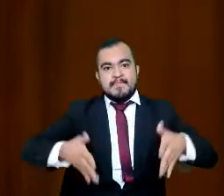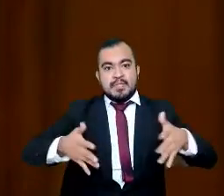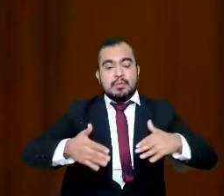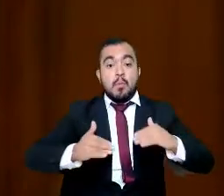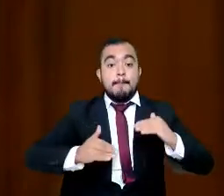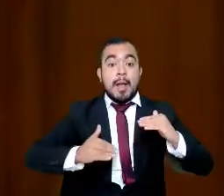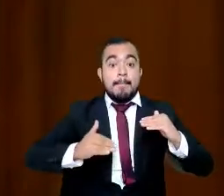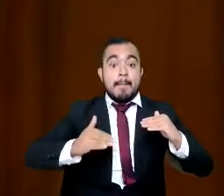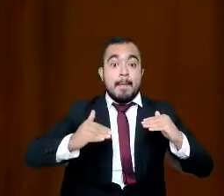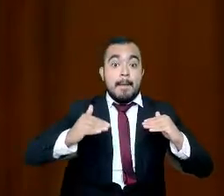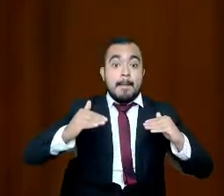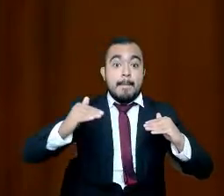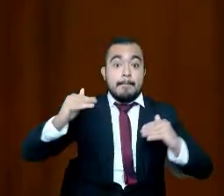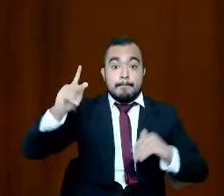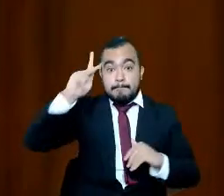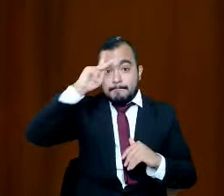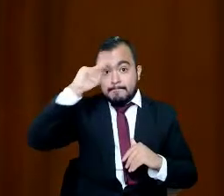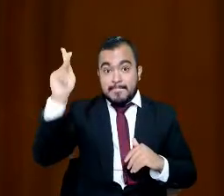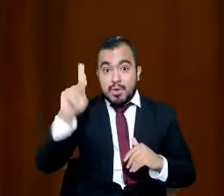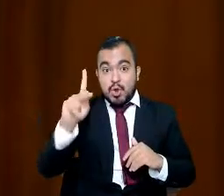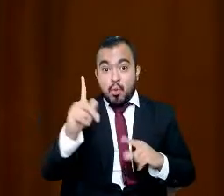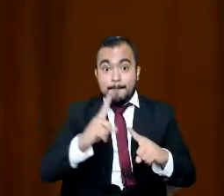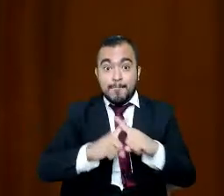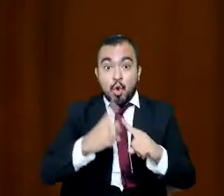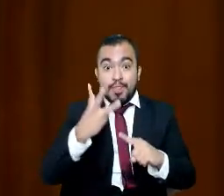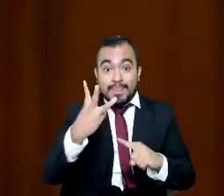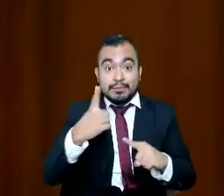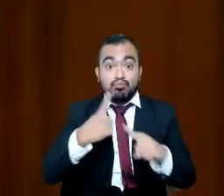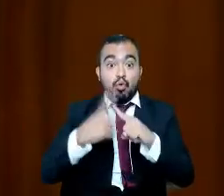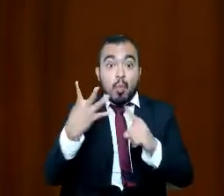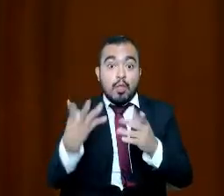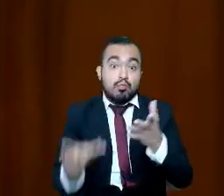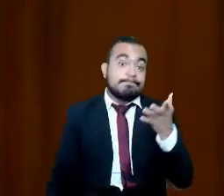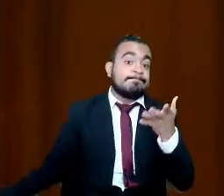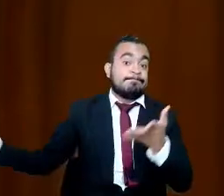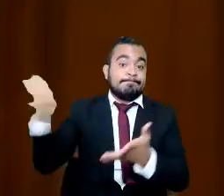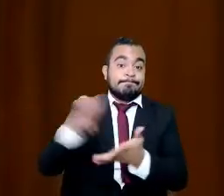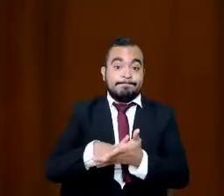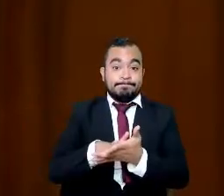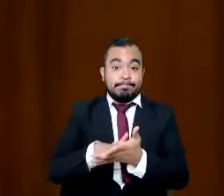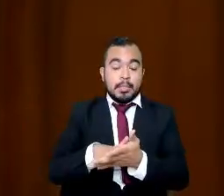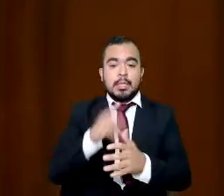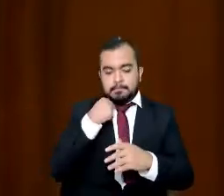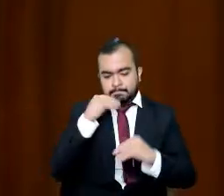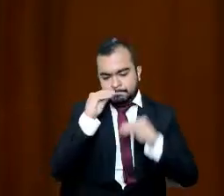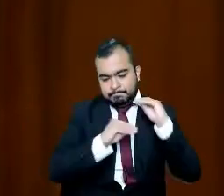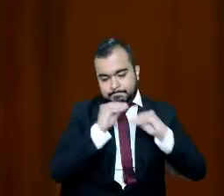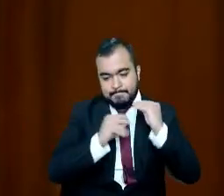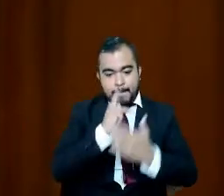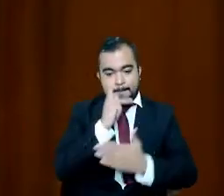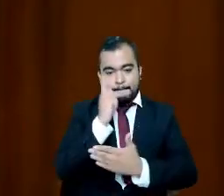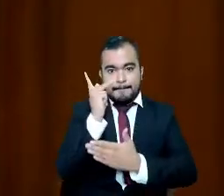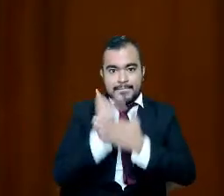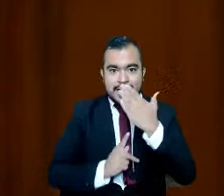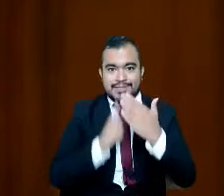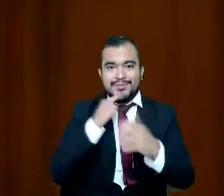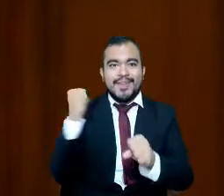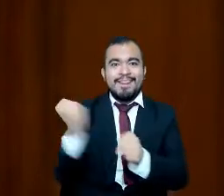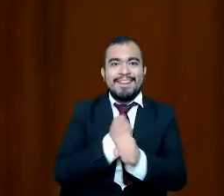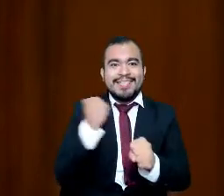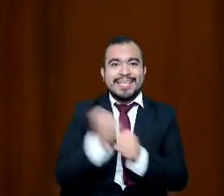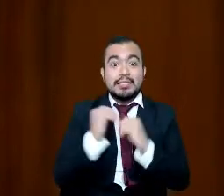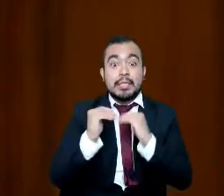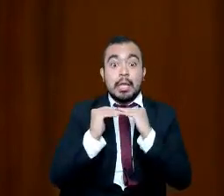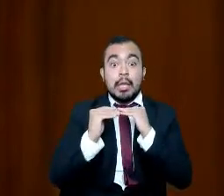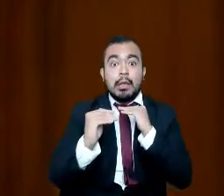manera multiplicada por 3, por 4. ¿Eso qué hace? Que las planeaciones que tengamos por el desgaste pues ya estén